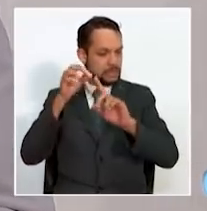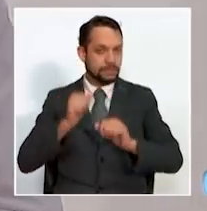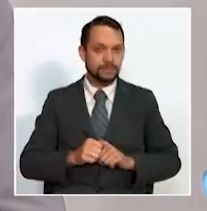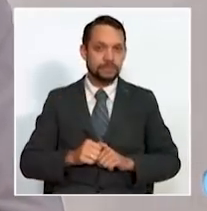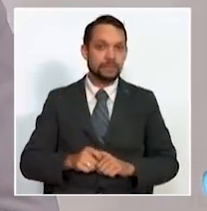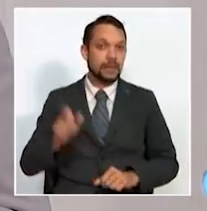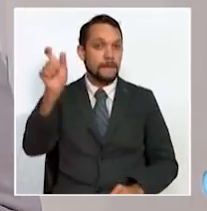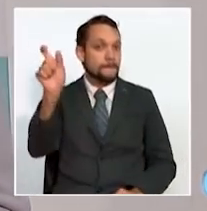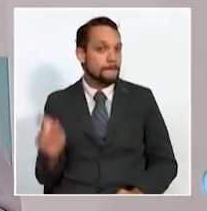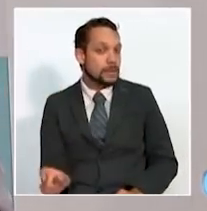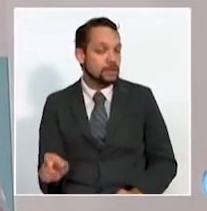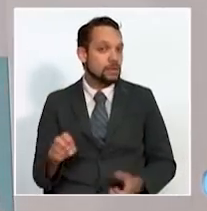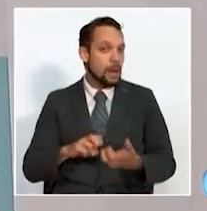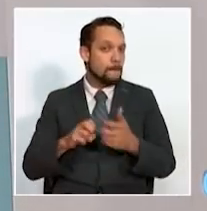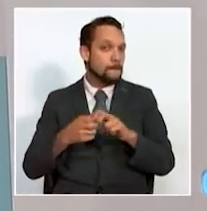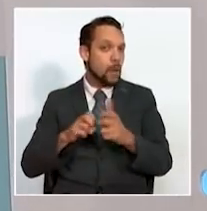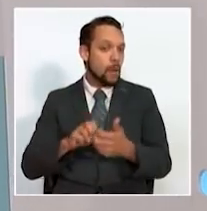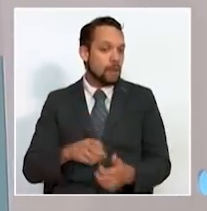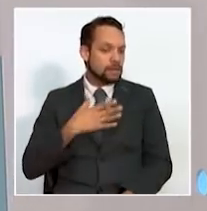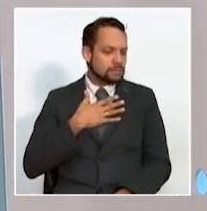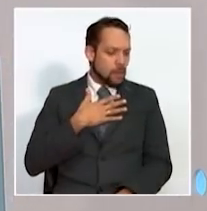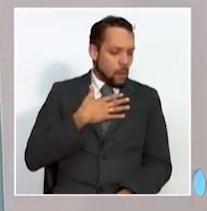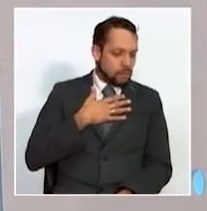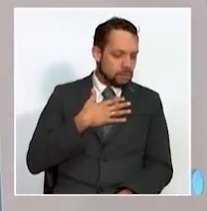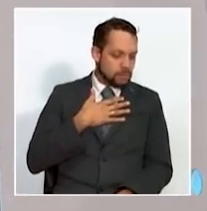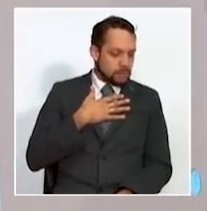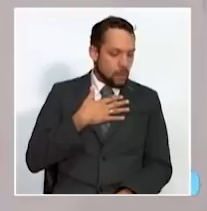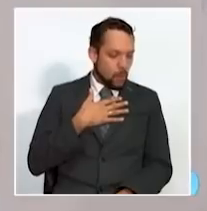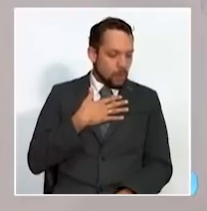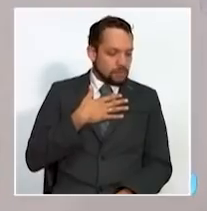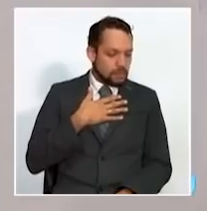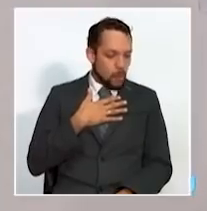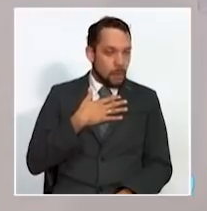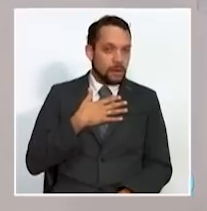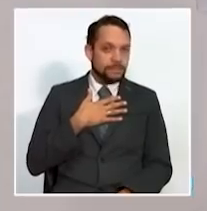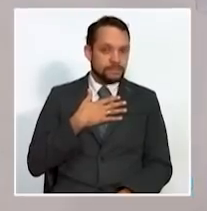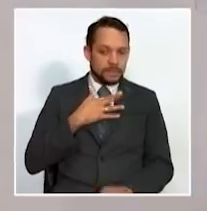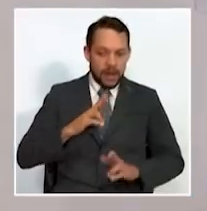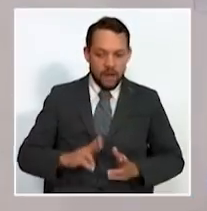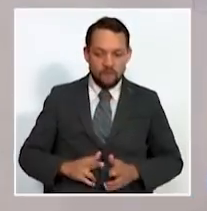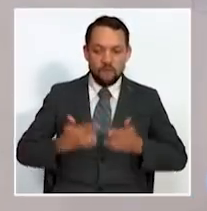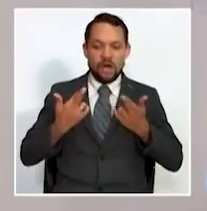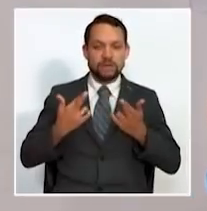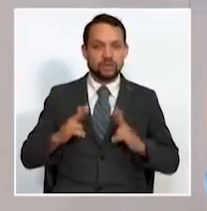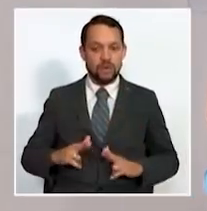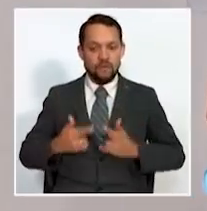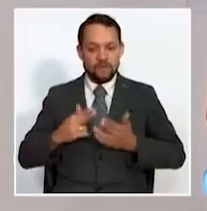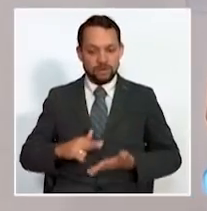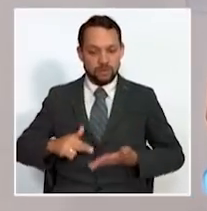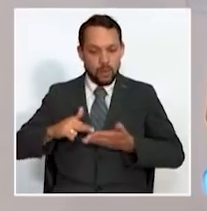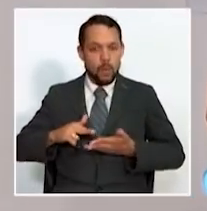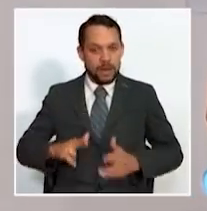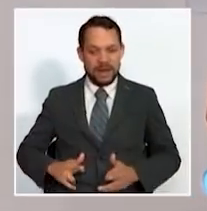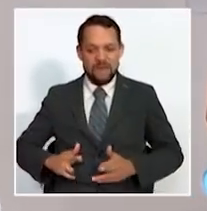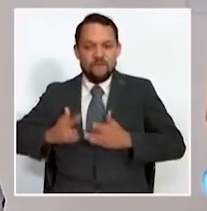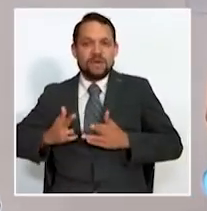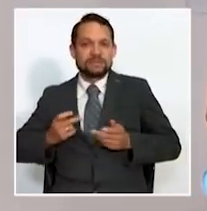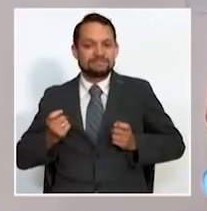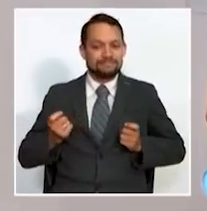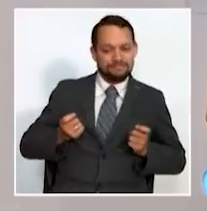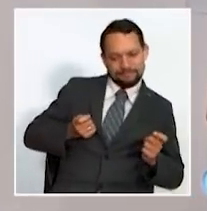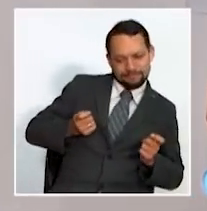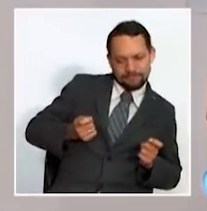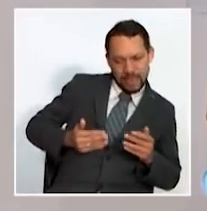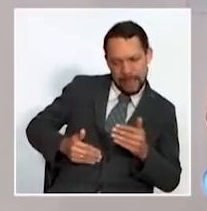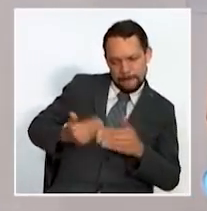con problema pulmonar, empezamos un proceso de rehabilitación de su pulmón. Y cuando decimos rehabilitar, es empezar a